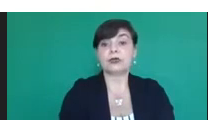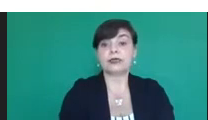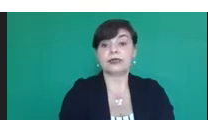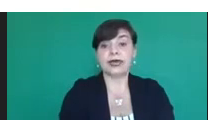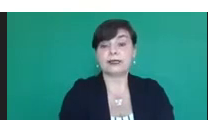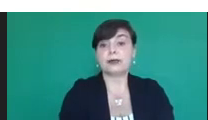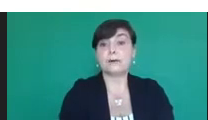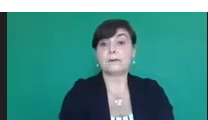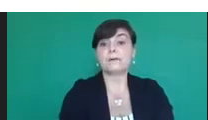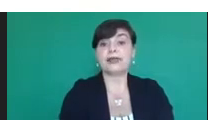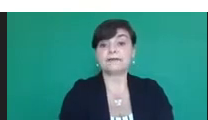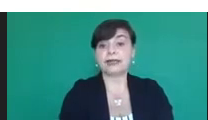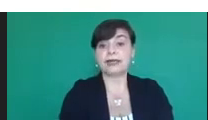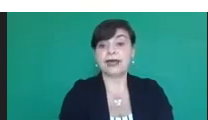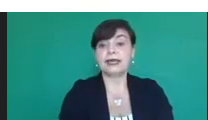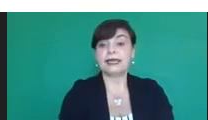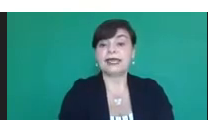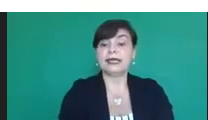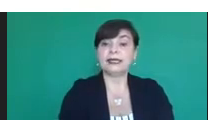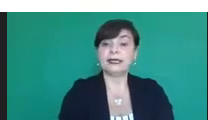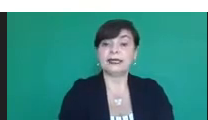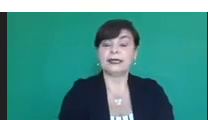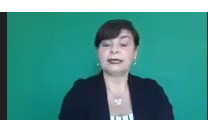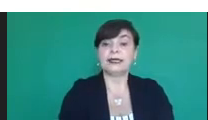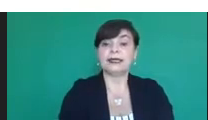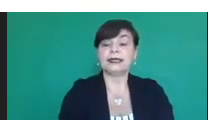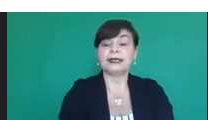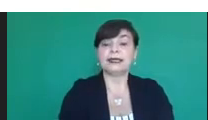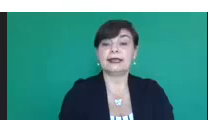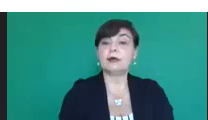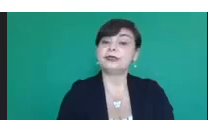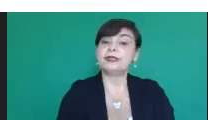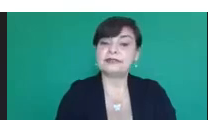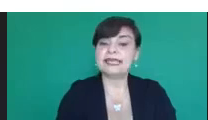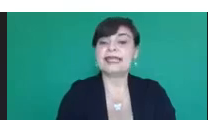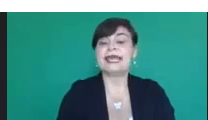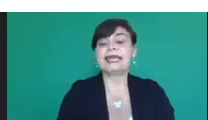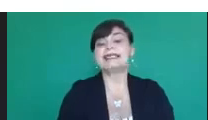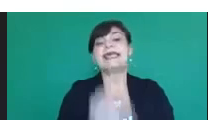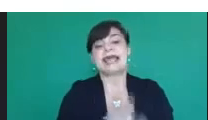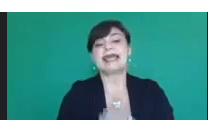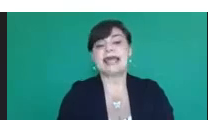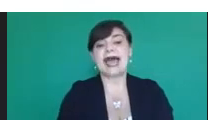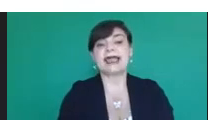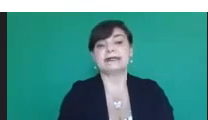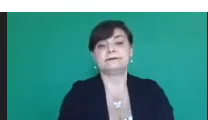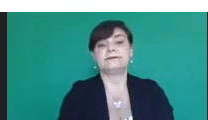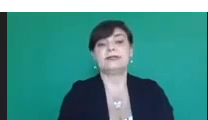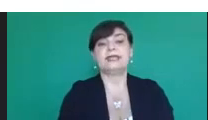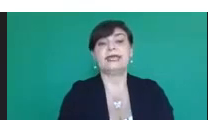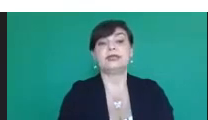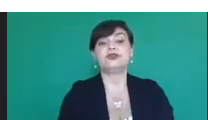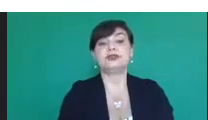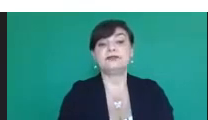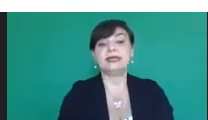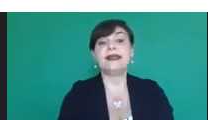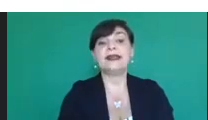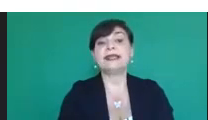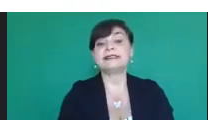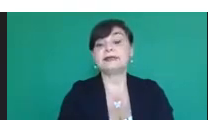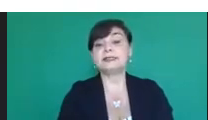unidad periférica y la autoridad oficial es la encargada de notificarle